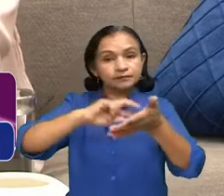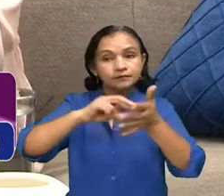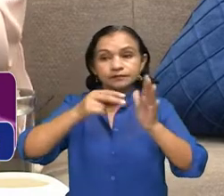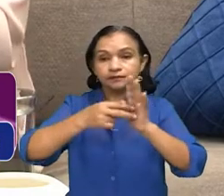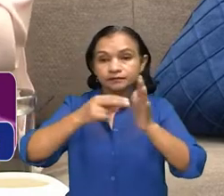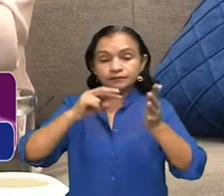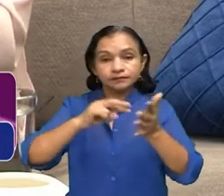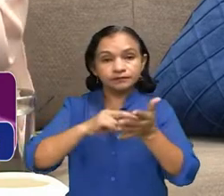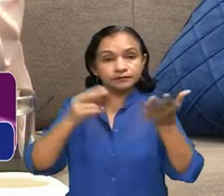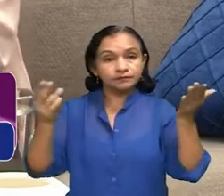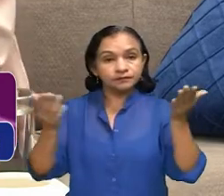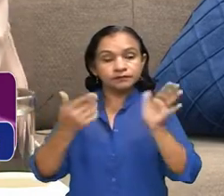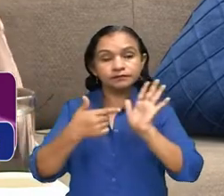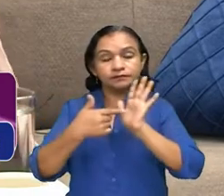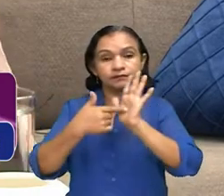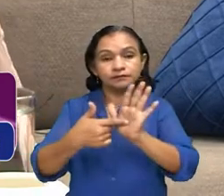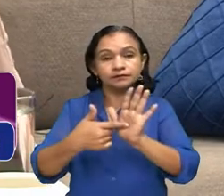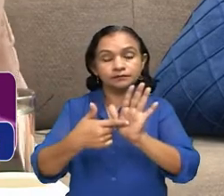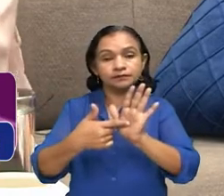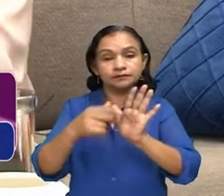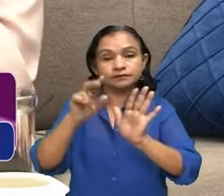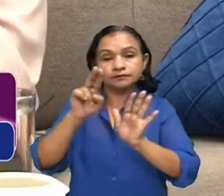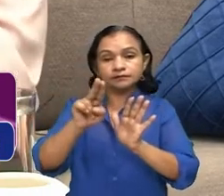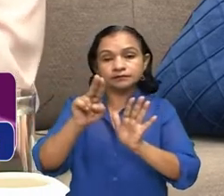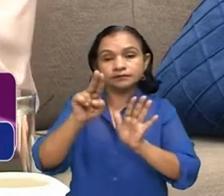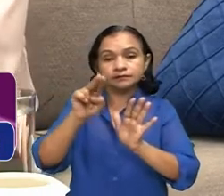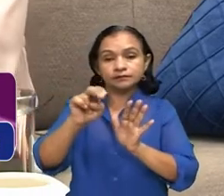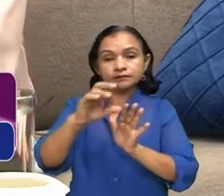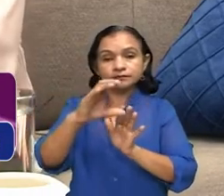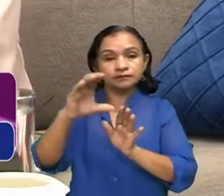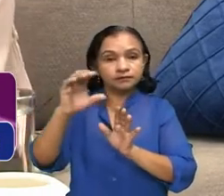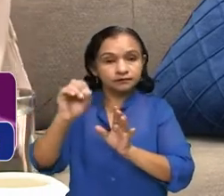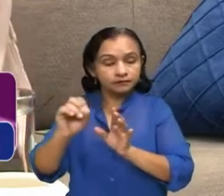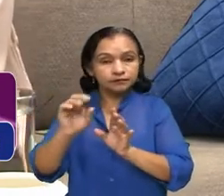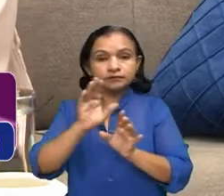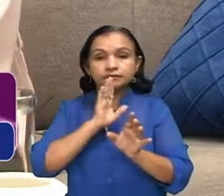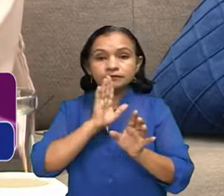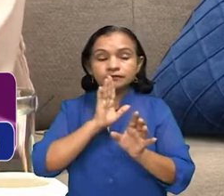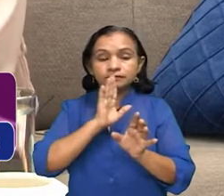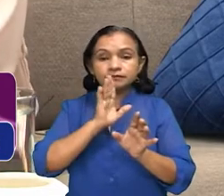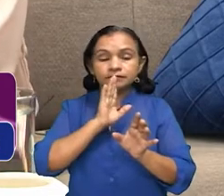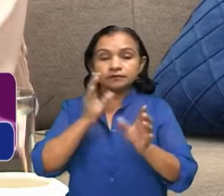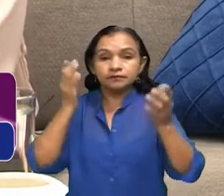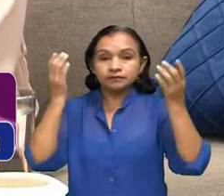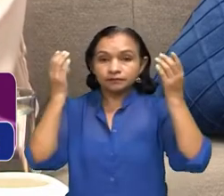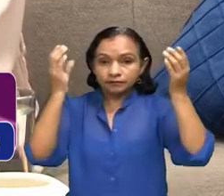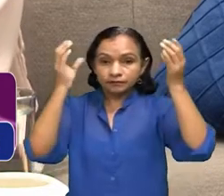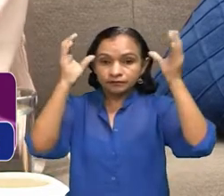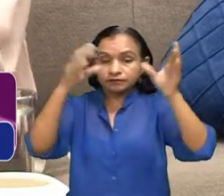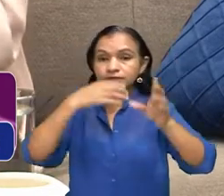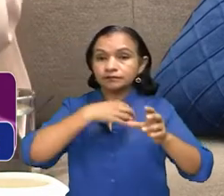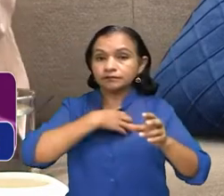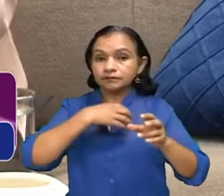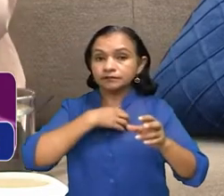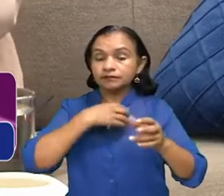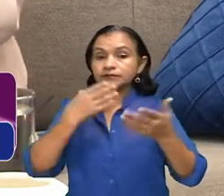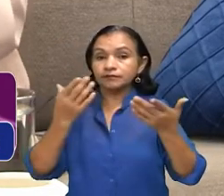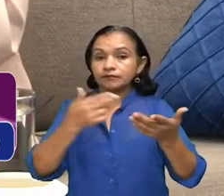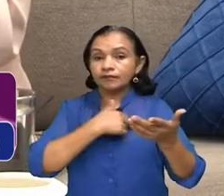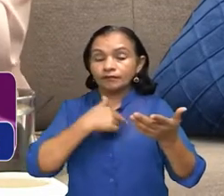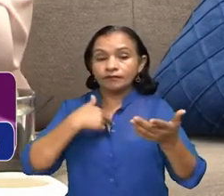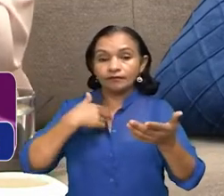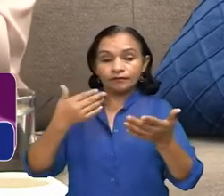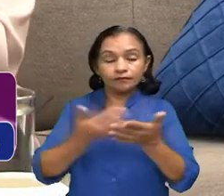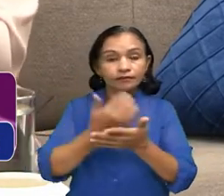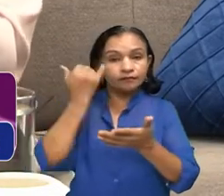conceptualizaciones, como sí, por sí. ejemplo el del UNESCO, donde nos incorpora la parte de la cultura, ¿verdad? Okay. Entonces genera